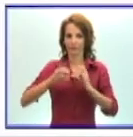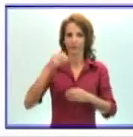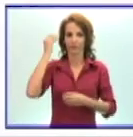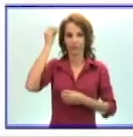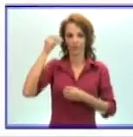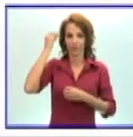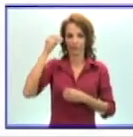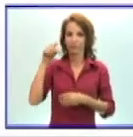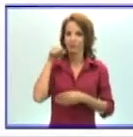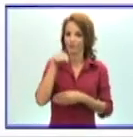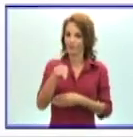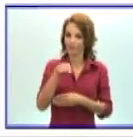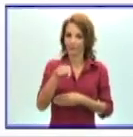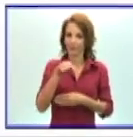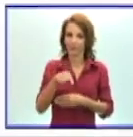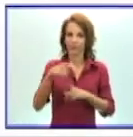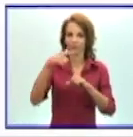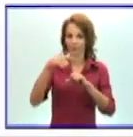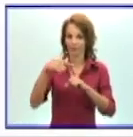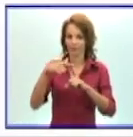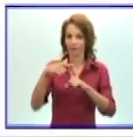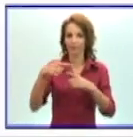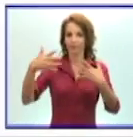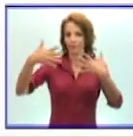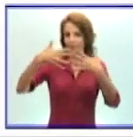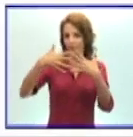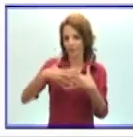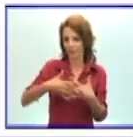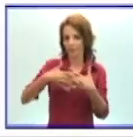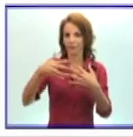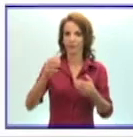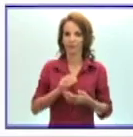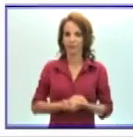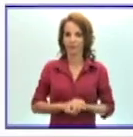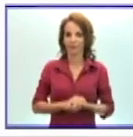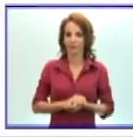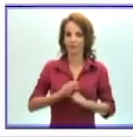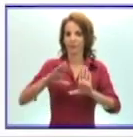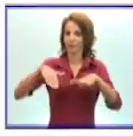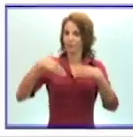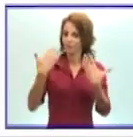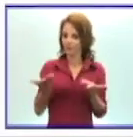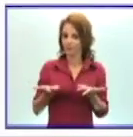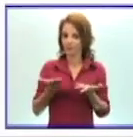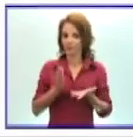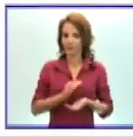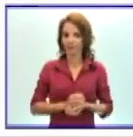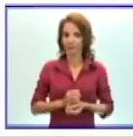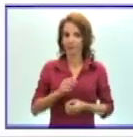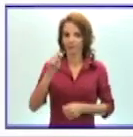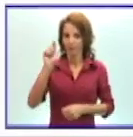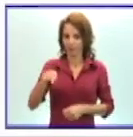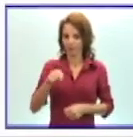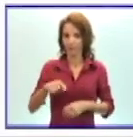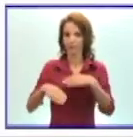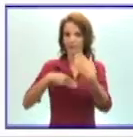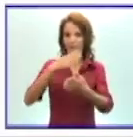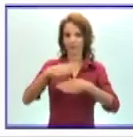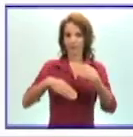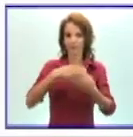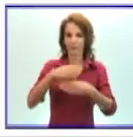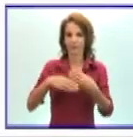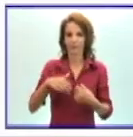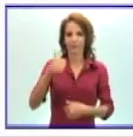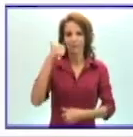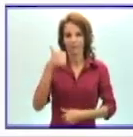ciencia existe una relación, relación que provoca efectos, efectos positivos y